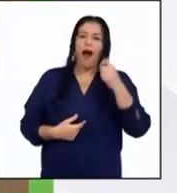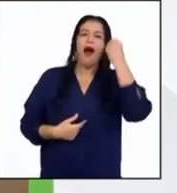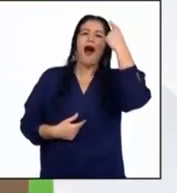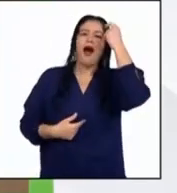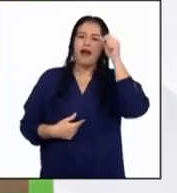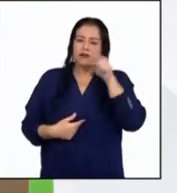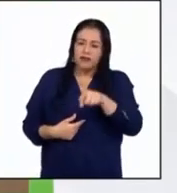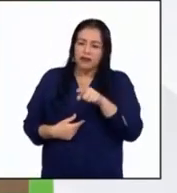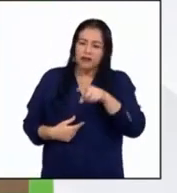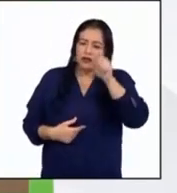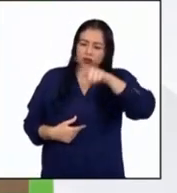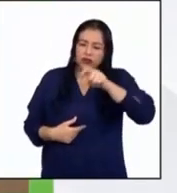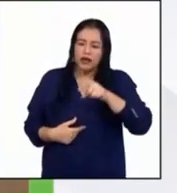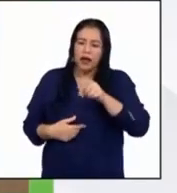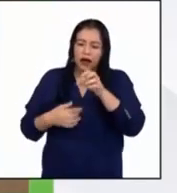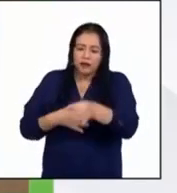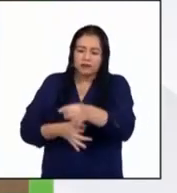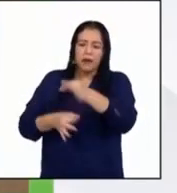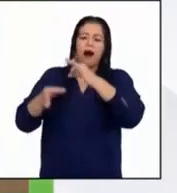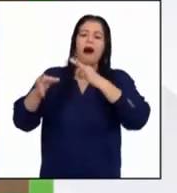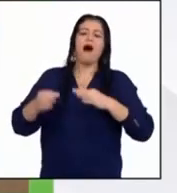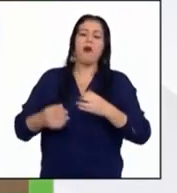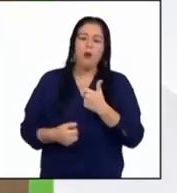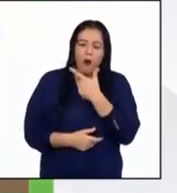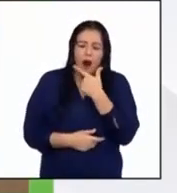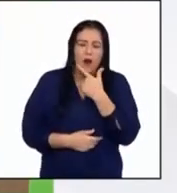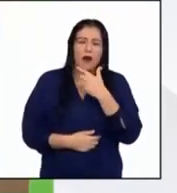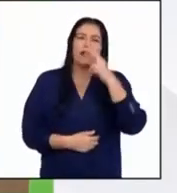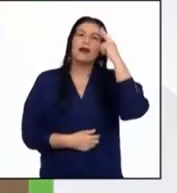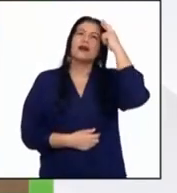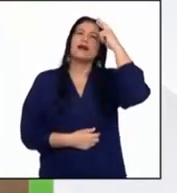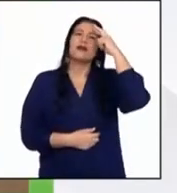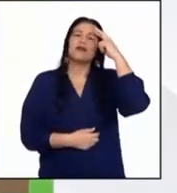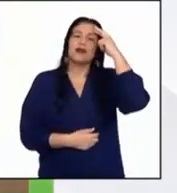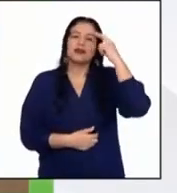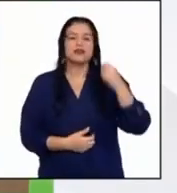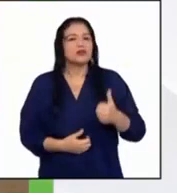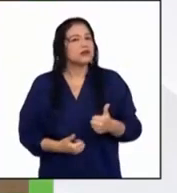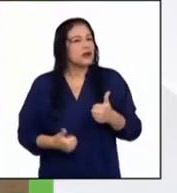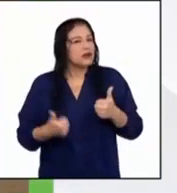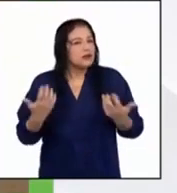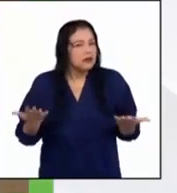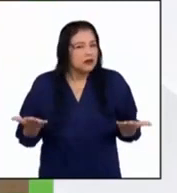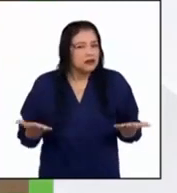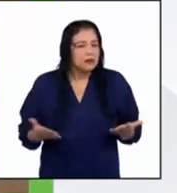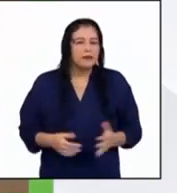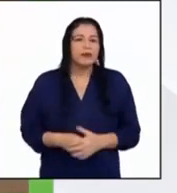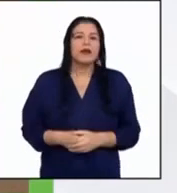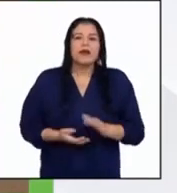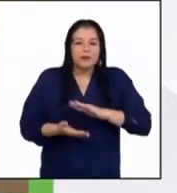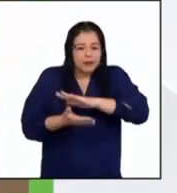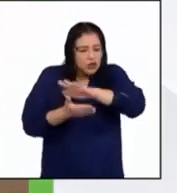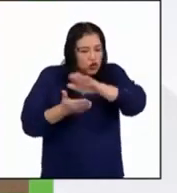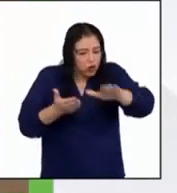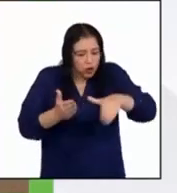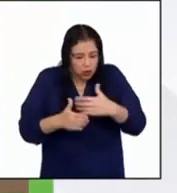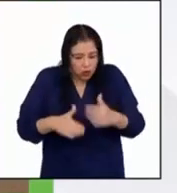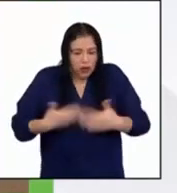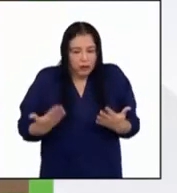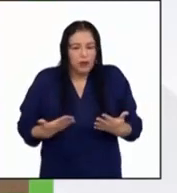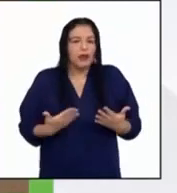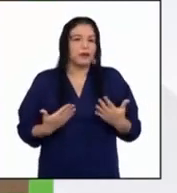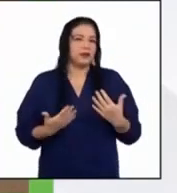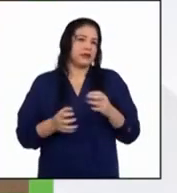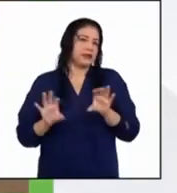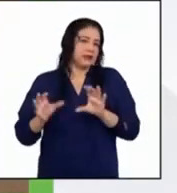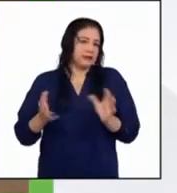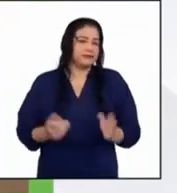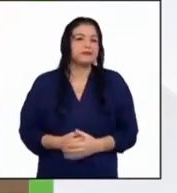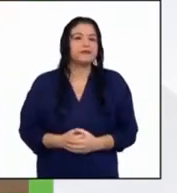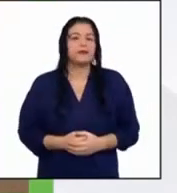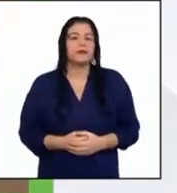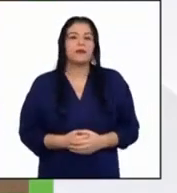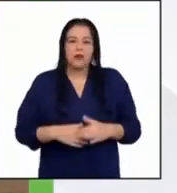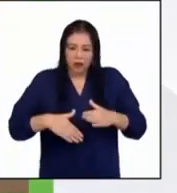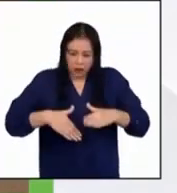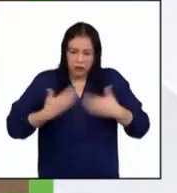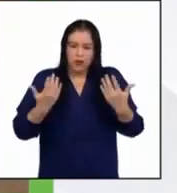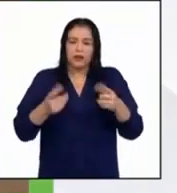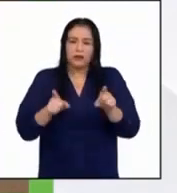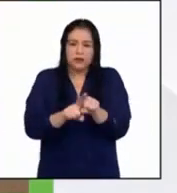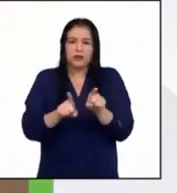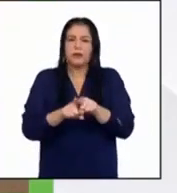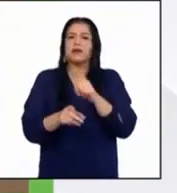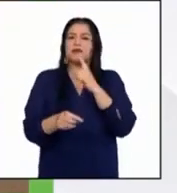sus necesidades. Reflexionar sobre los asuntos que afectan y todo lo que podemos abordar. Podemos